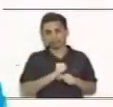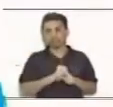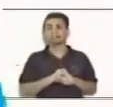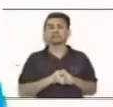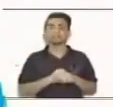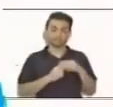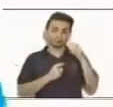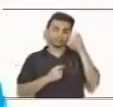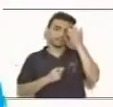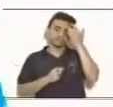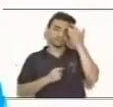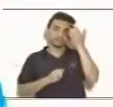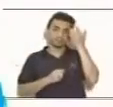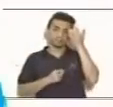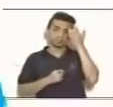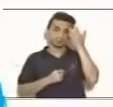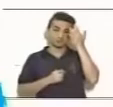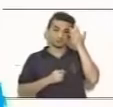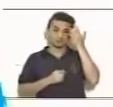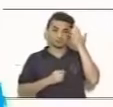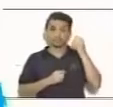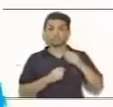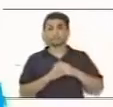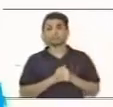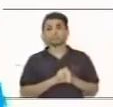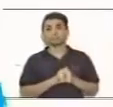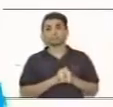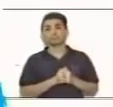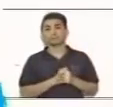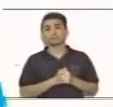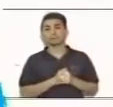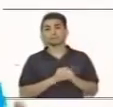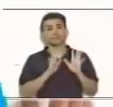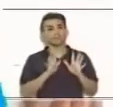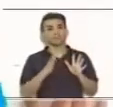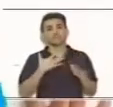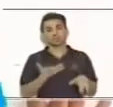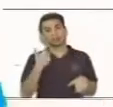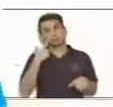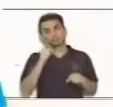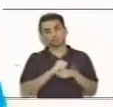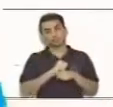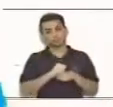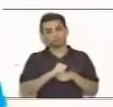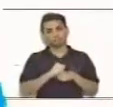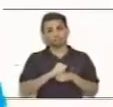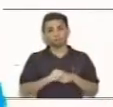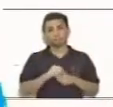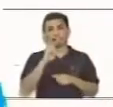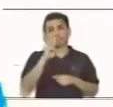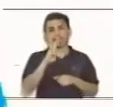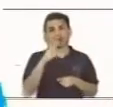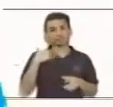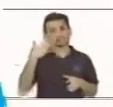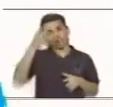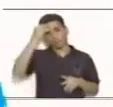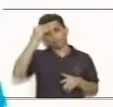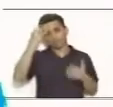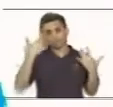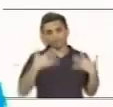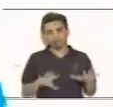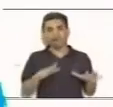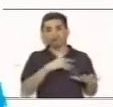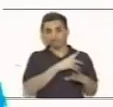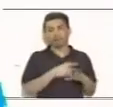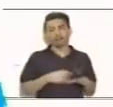es el trinomio cuadrado perfecto. Y así estamos repasando las tres operaciones que hemos visto. Pero, ¿qué